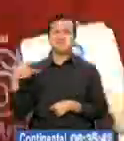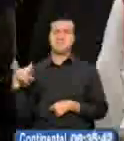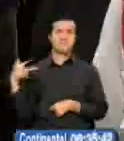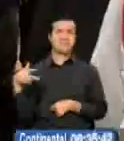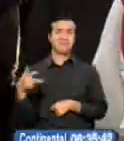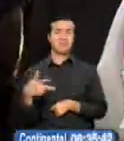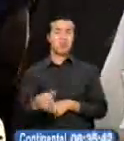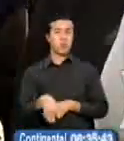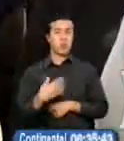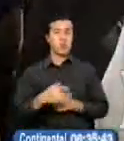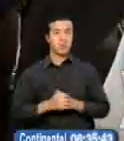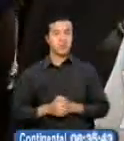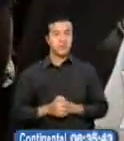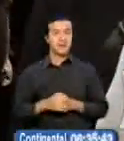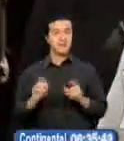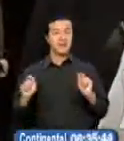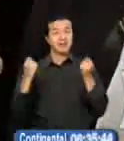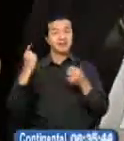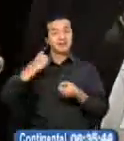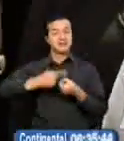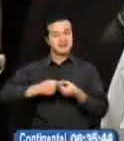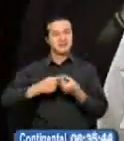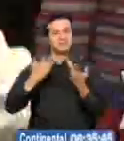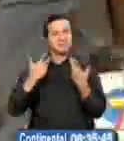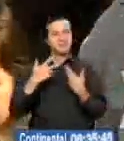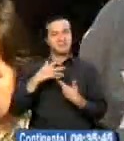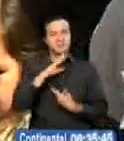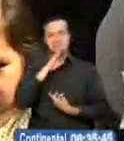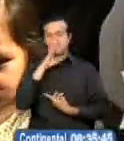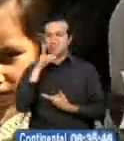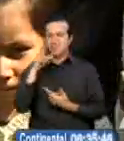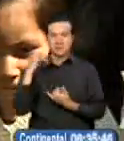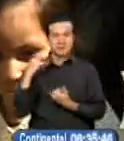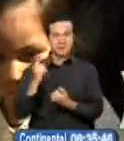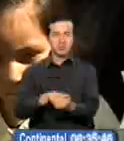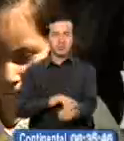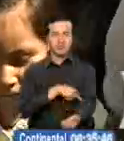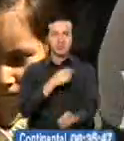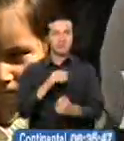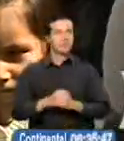velocidad. Son tradiciones de Quito y son muy lindas, y ya que no se han perdido. Sí, bonito,